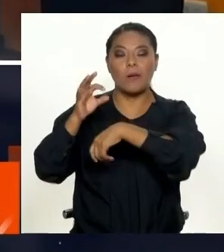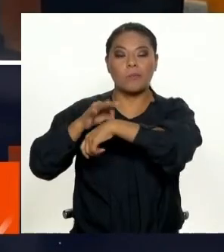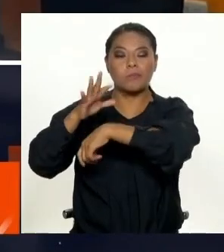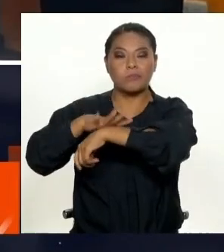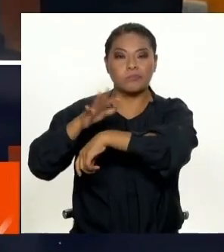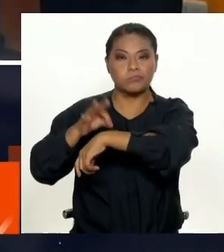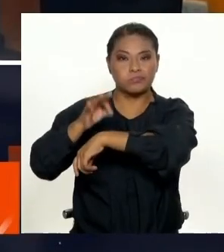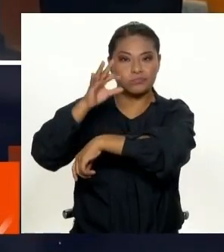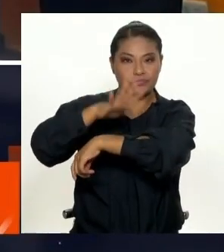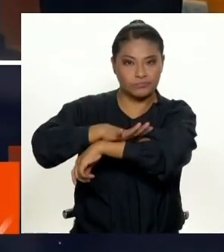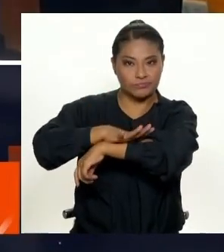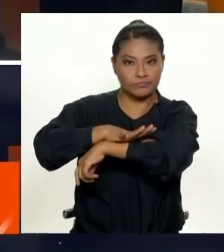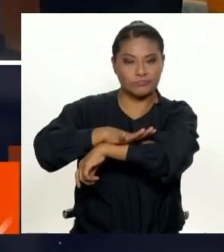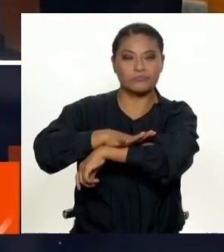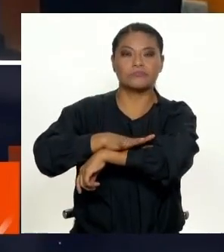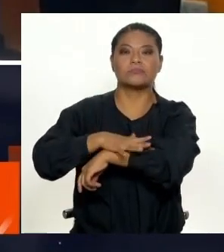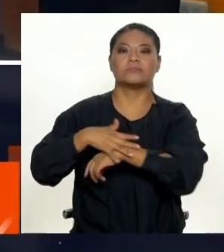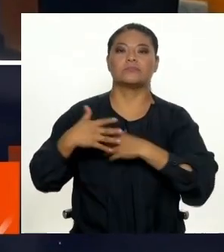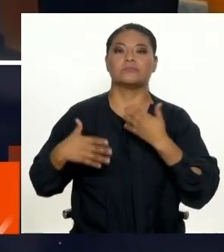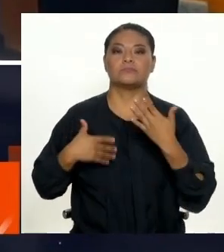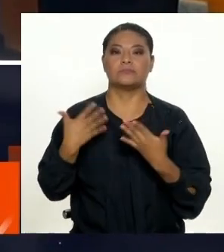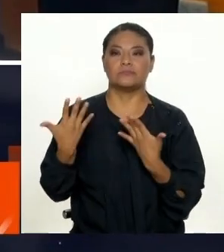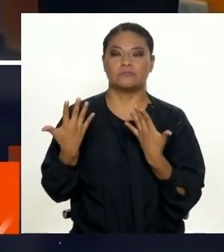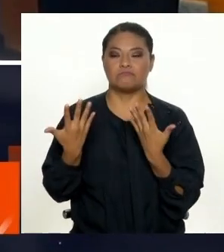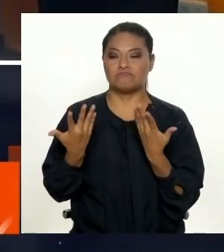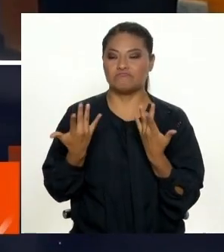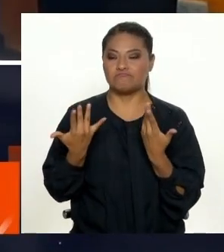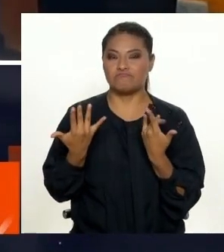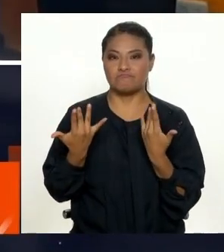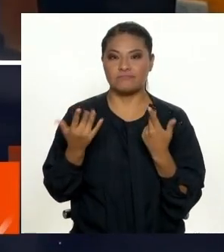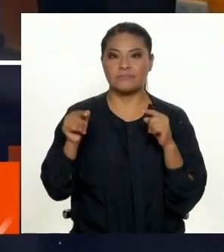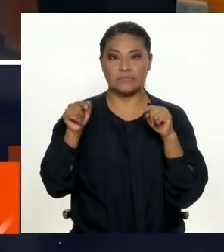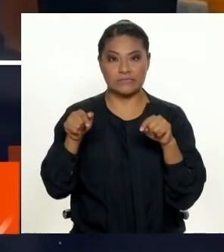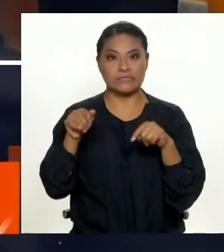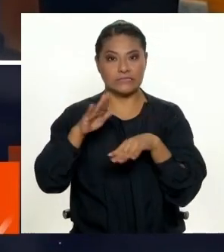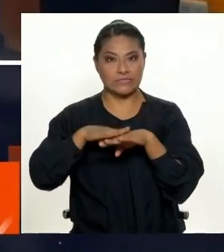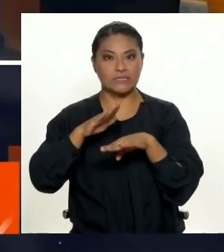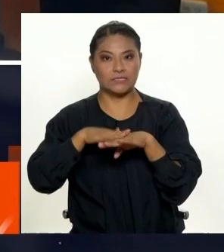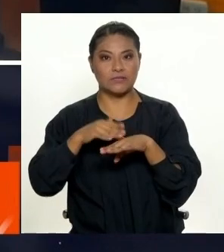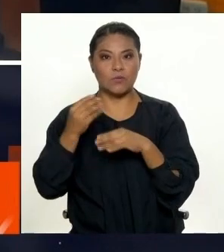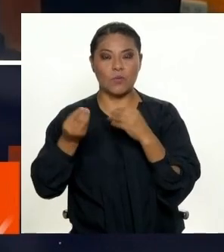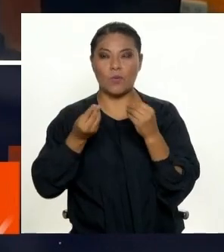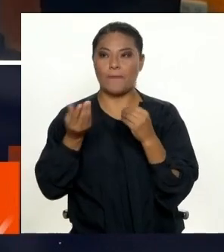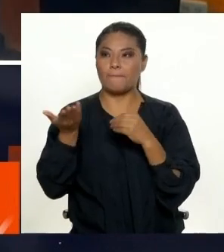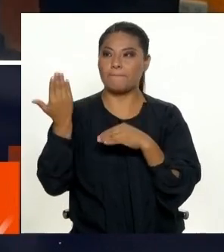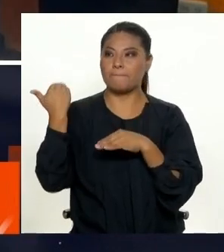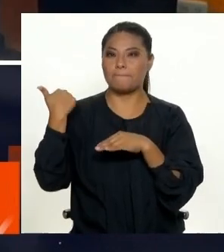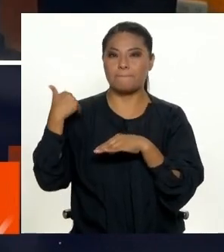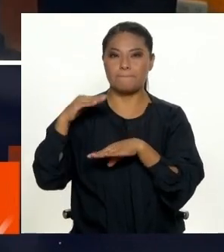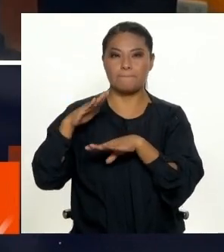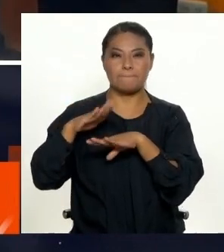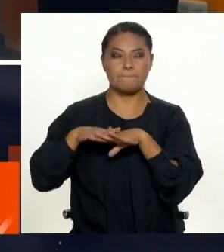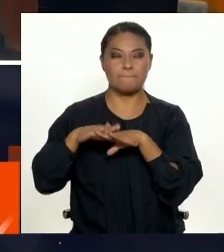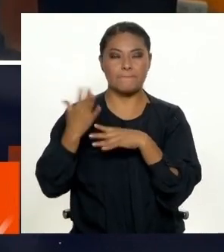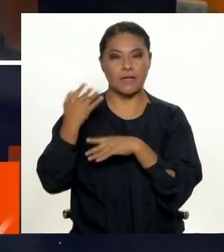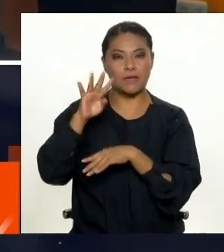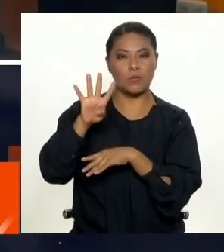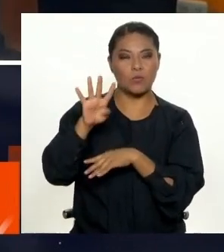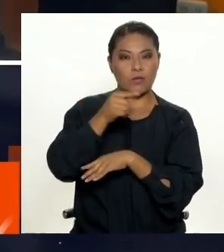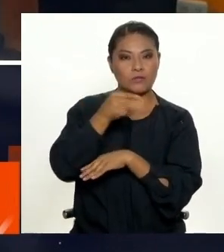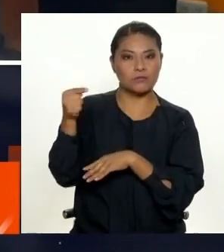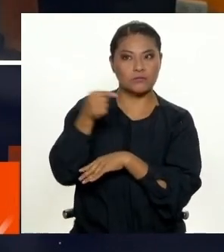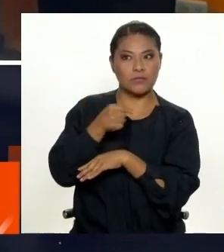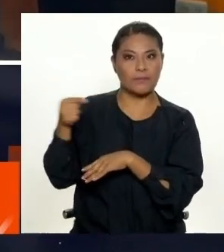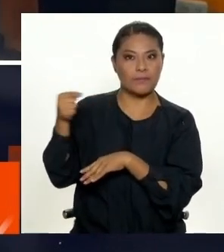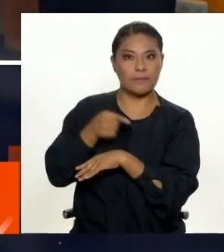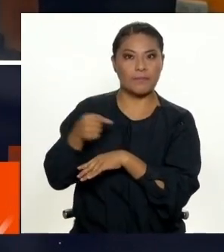dengue en la zona norte, en la cual hemos tenido que supervisar establecimientos de salud. En las últimas 4 semanas hemos